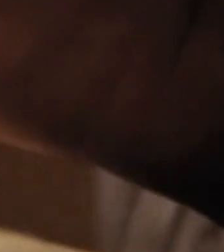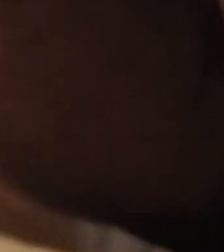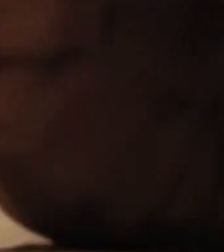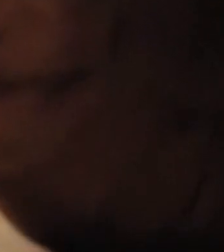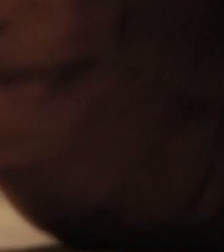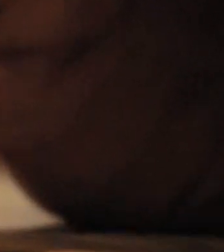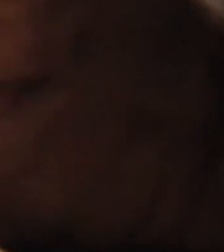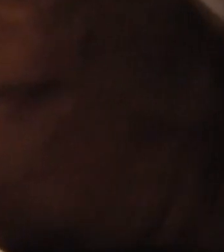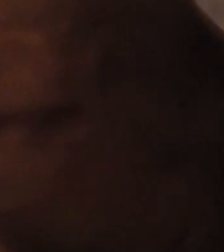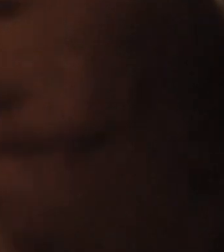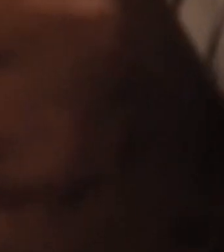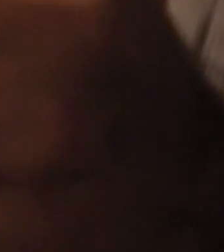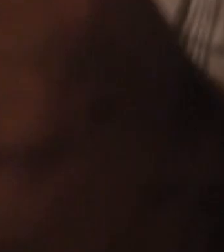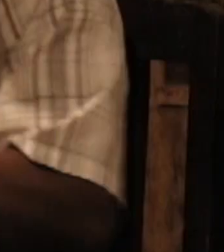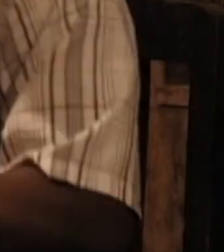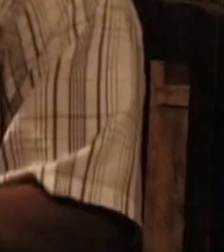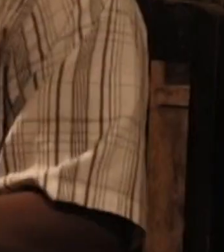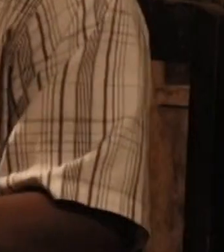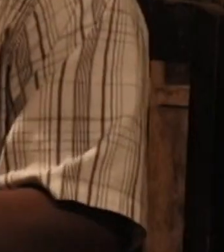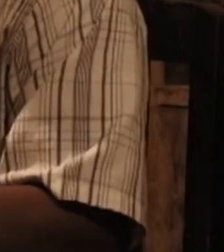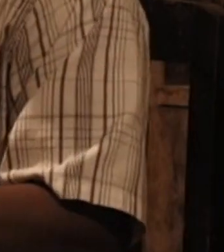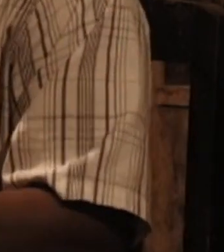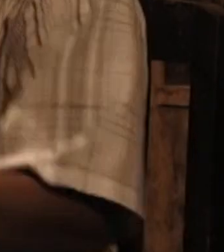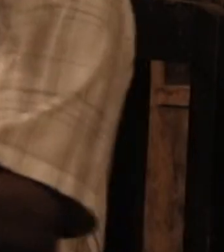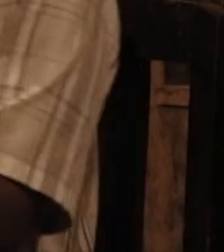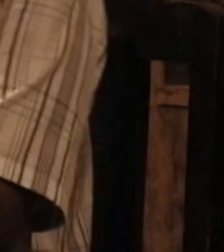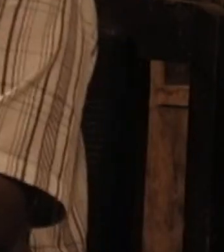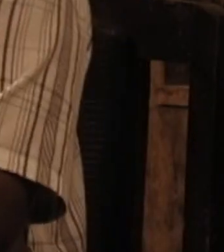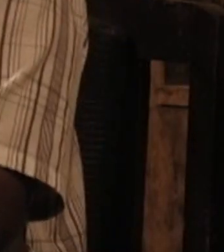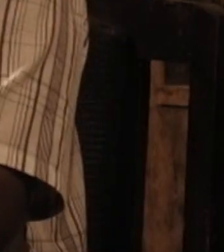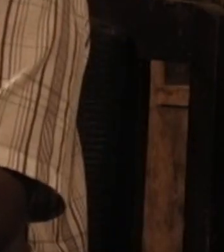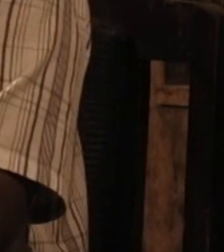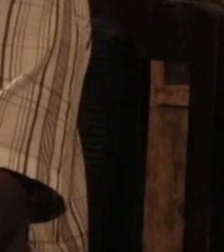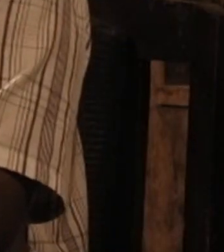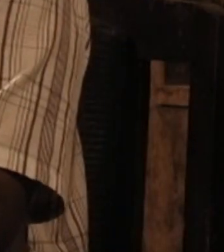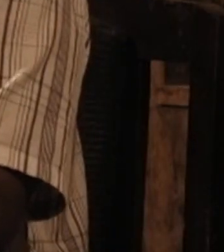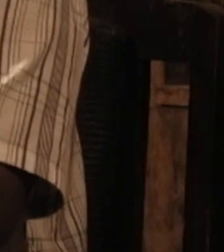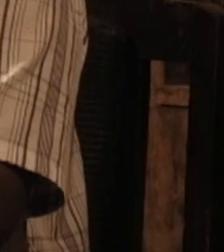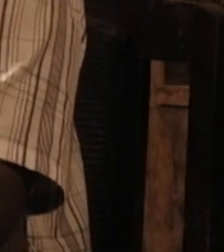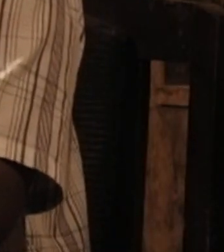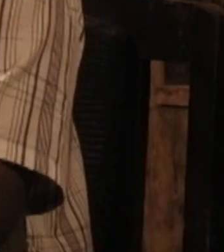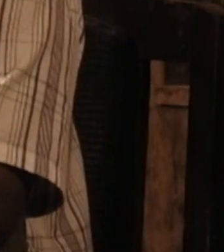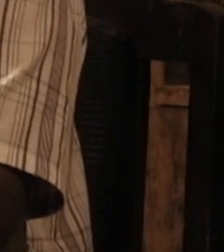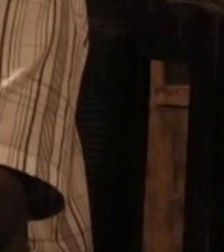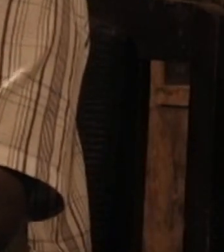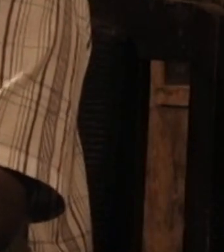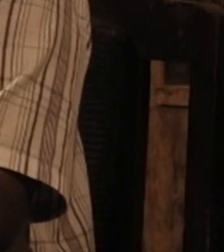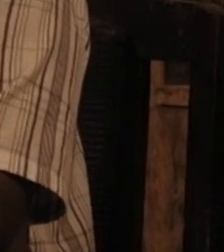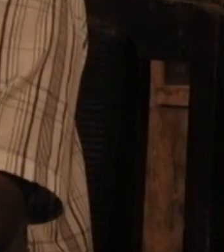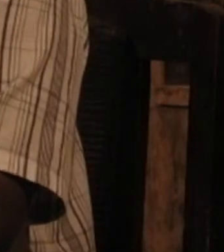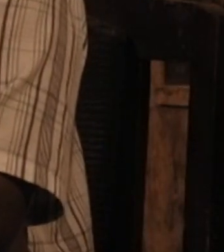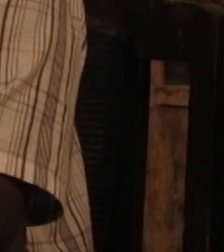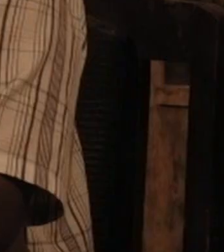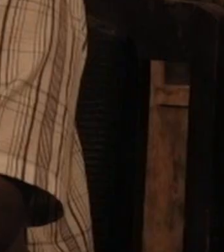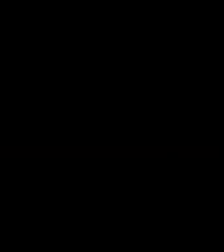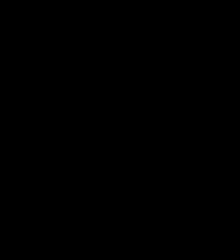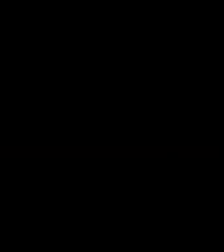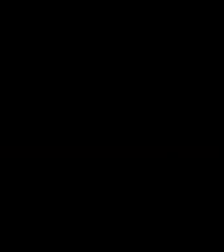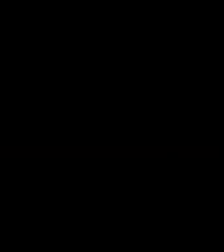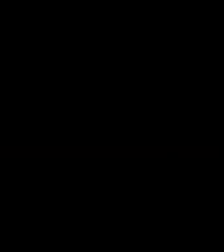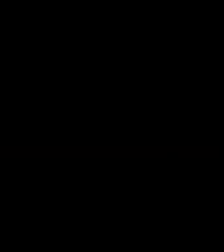Cibú no existe la oscuridad. Nosotros, los humanos, que creemos que en la oscuridad es como símbolo de ocultarse, de no